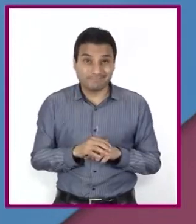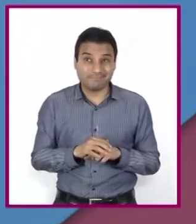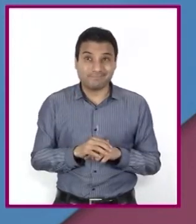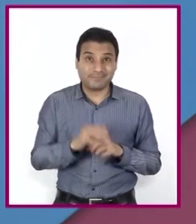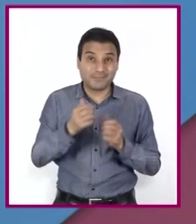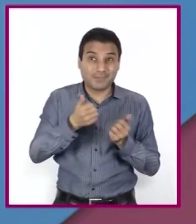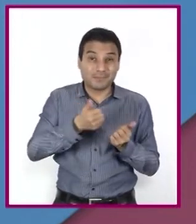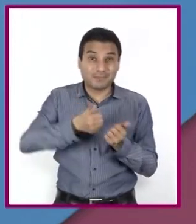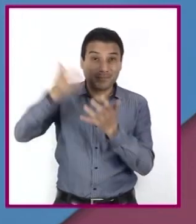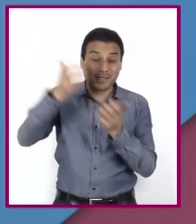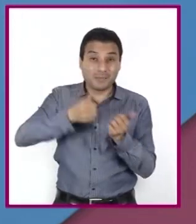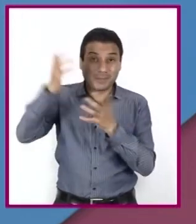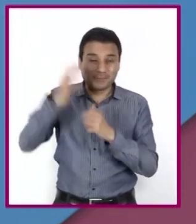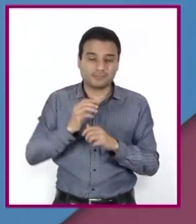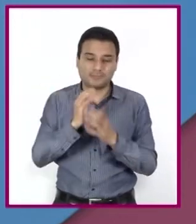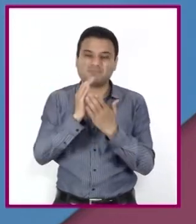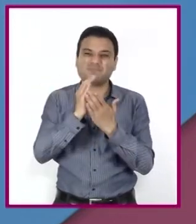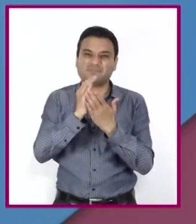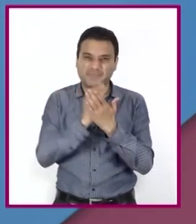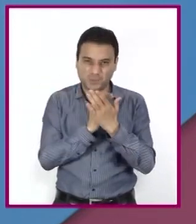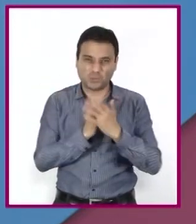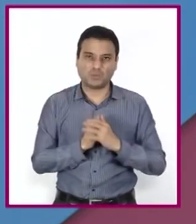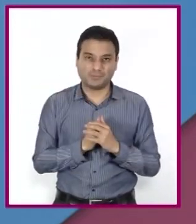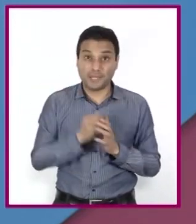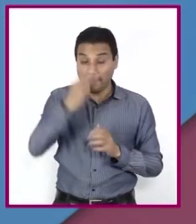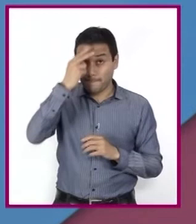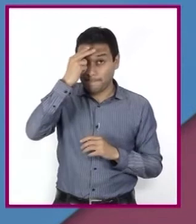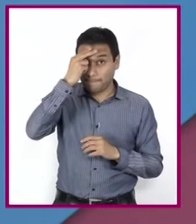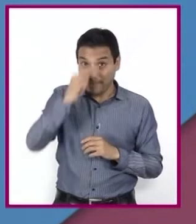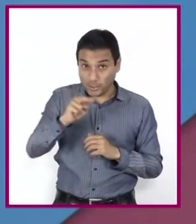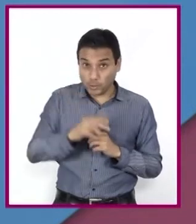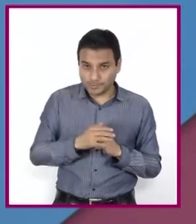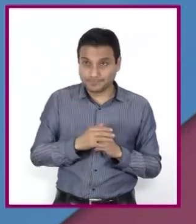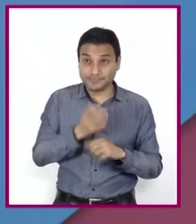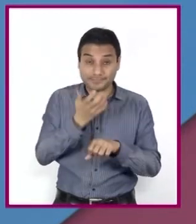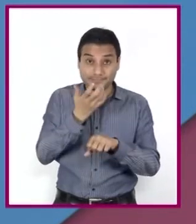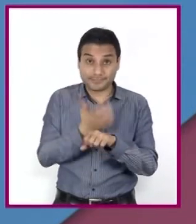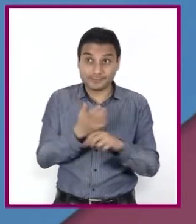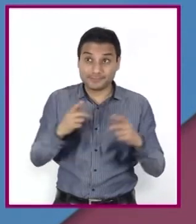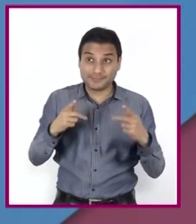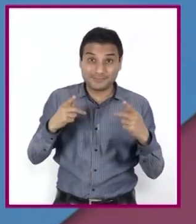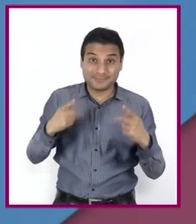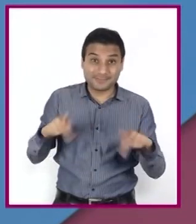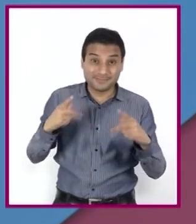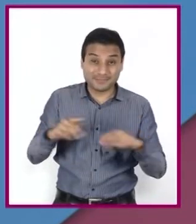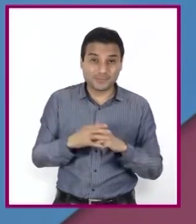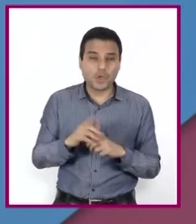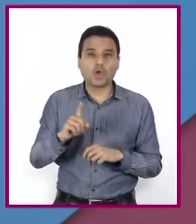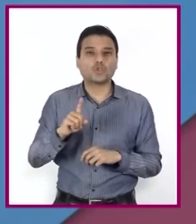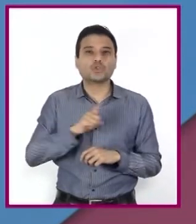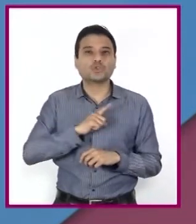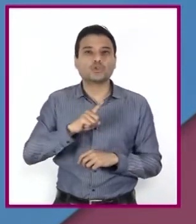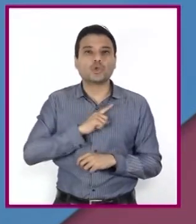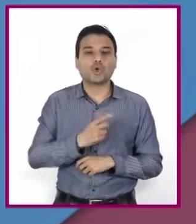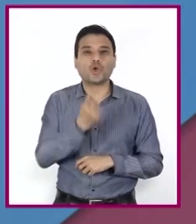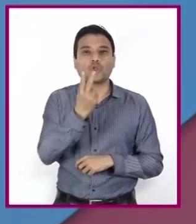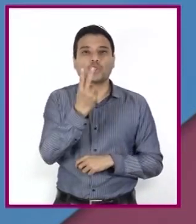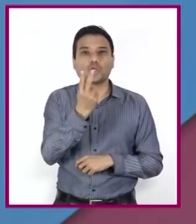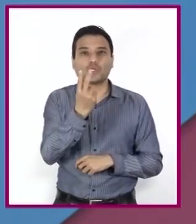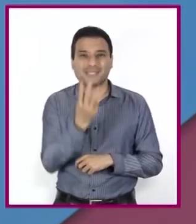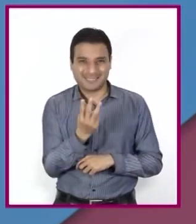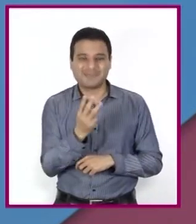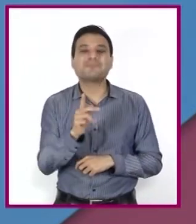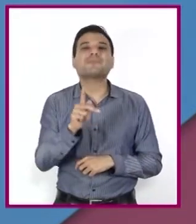importaciones drásticamente, lo que ocasionó que México vendiera a Estados Unidos de América solamente 2/3 partes